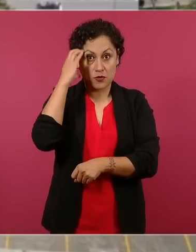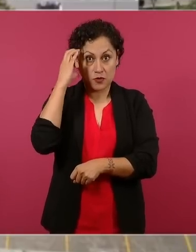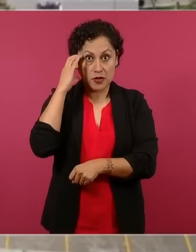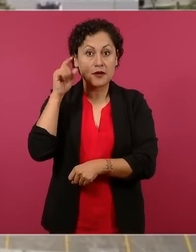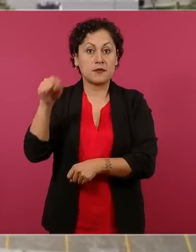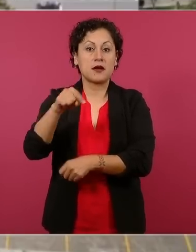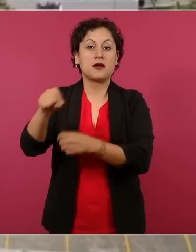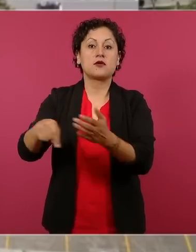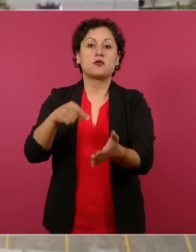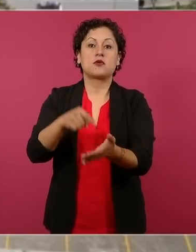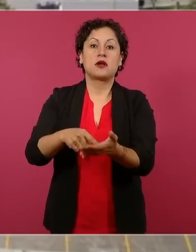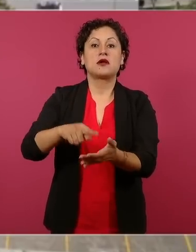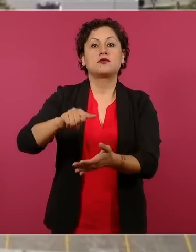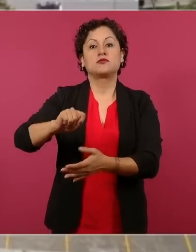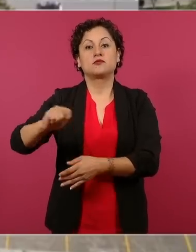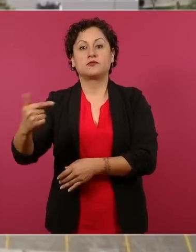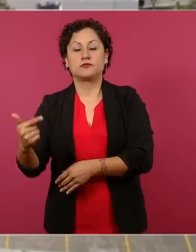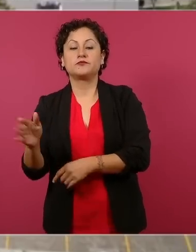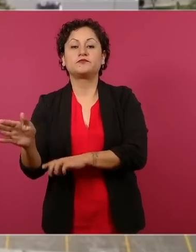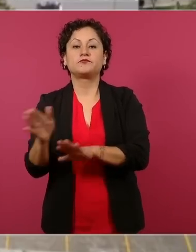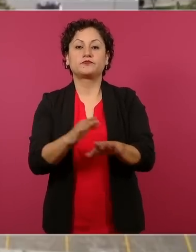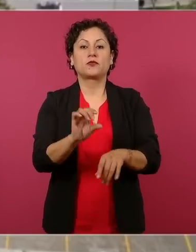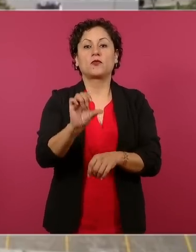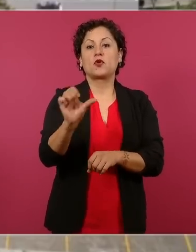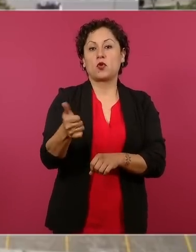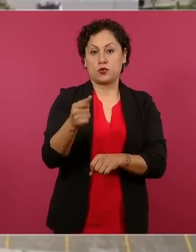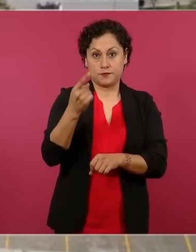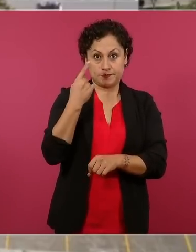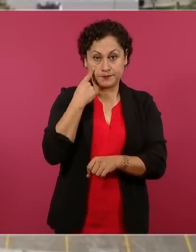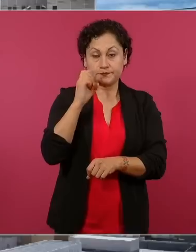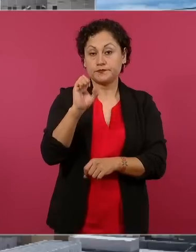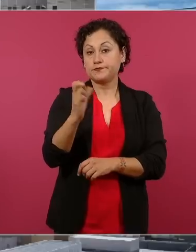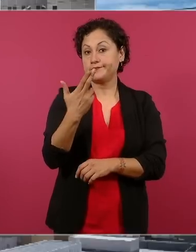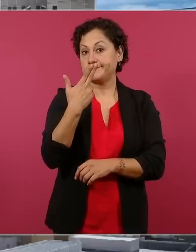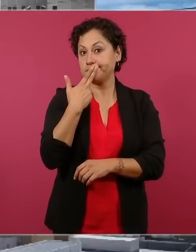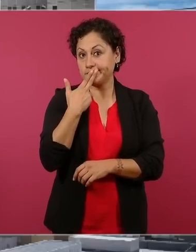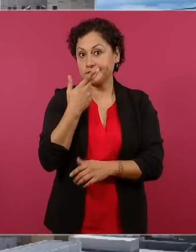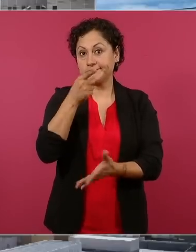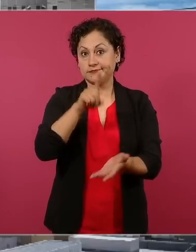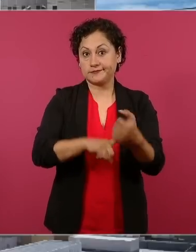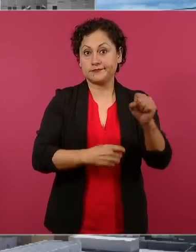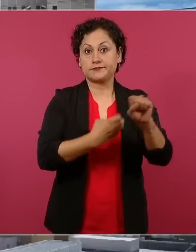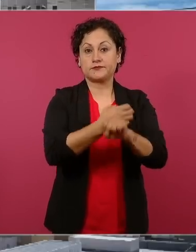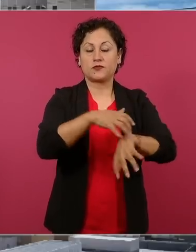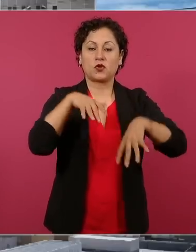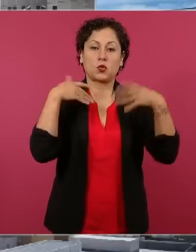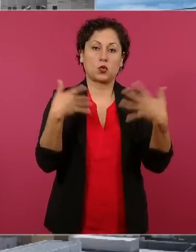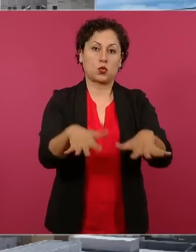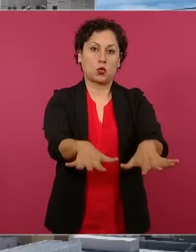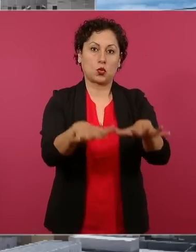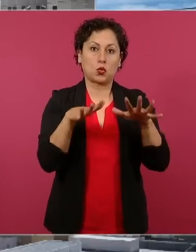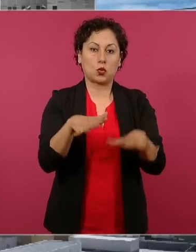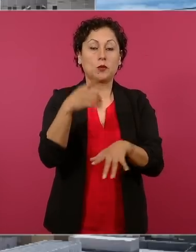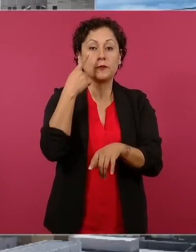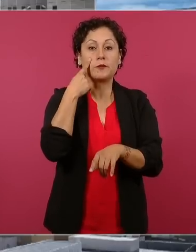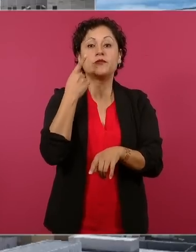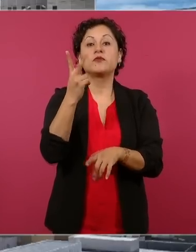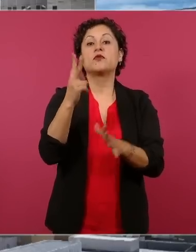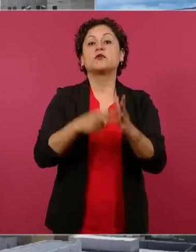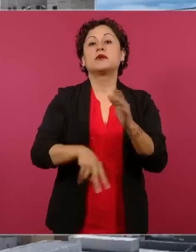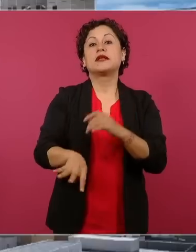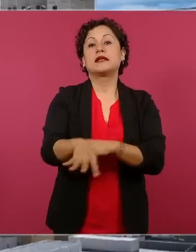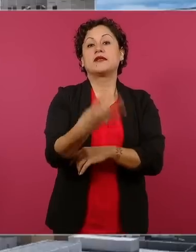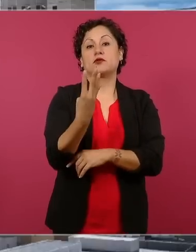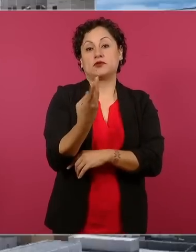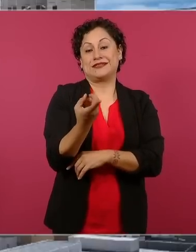Tuxtla Gutiérrez. En el caso de Chihuahua hay un caso verdaderamente emblemático. En diciembre del 2014 se coloca